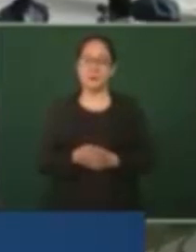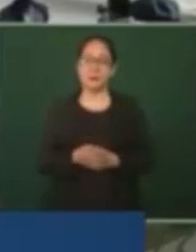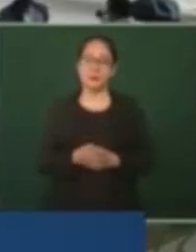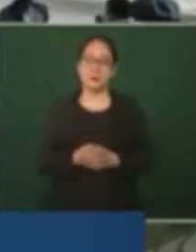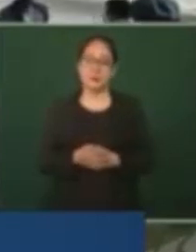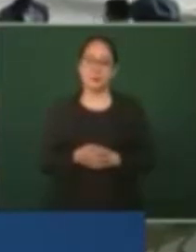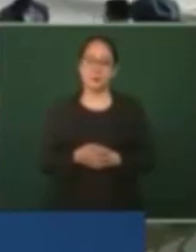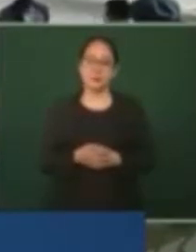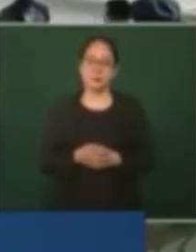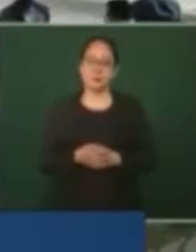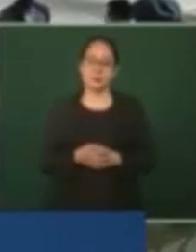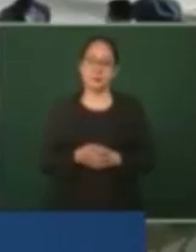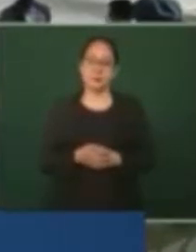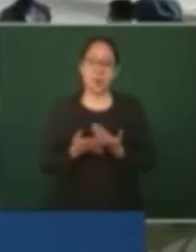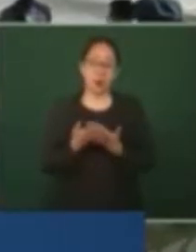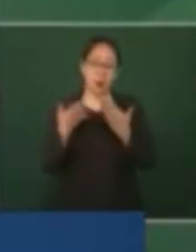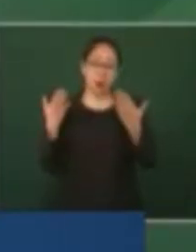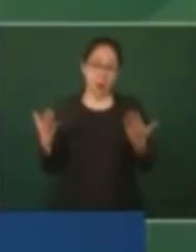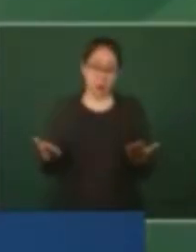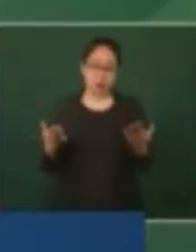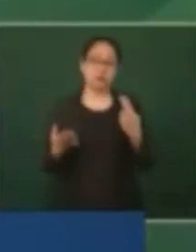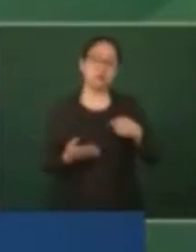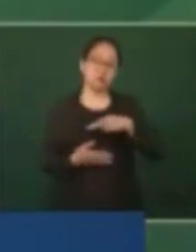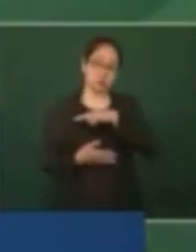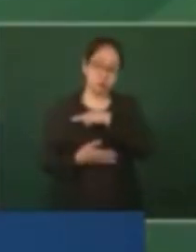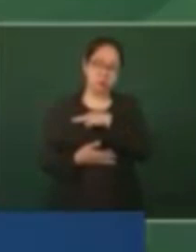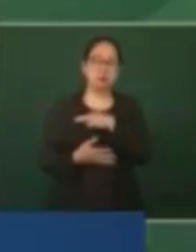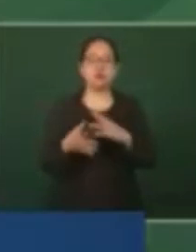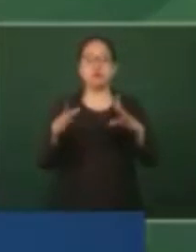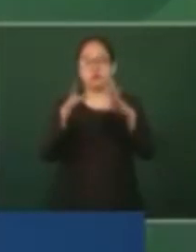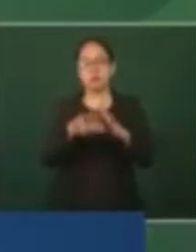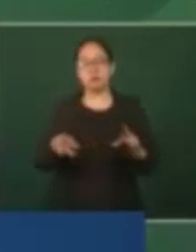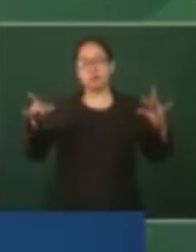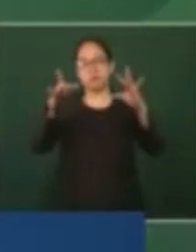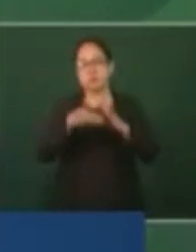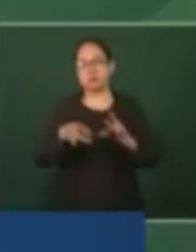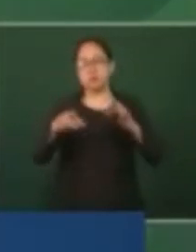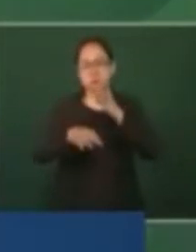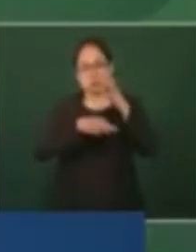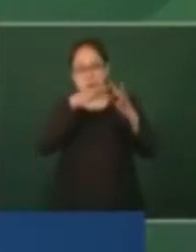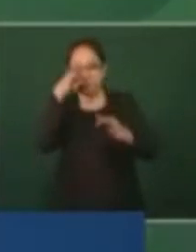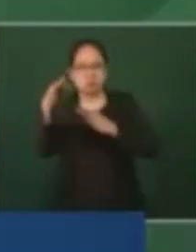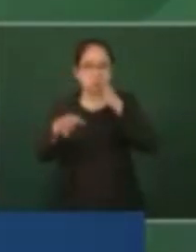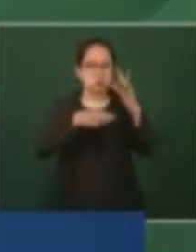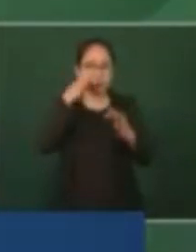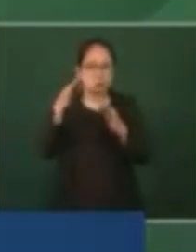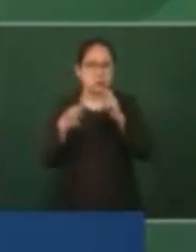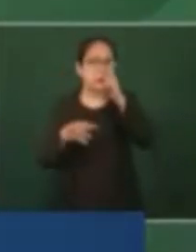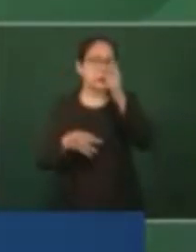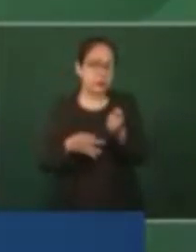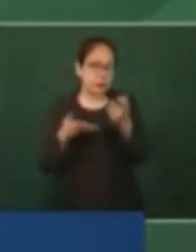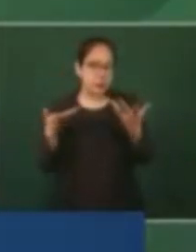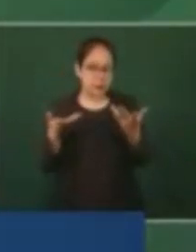de inversión que están en proceso y que además, por la virulencia verbal cotidiana del presidente que un día ataca a